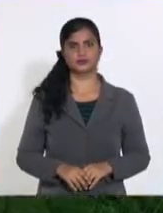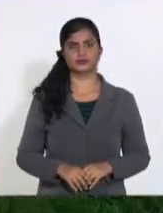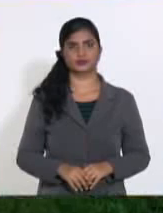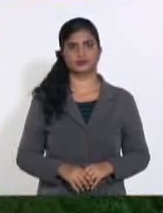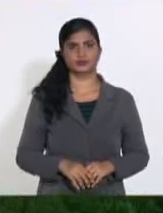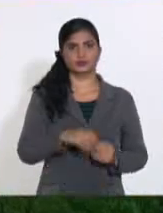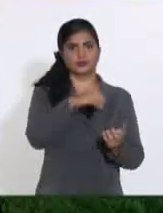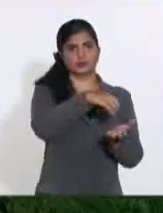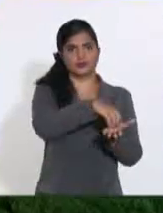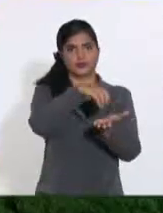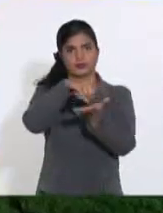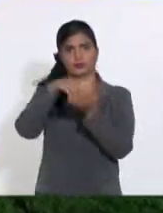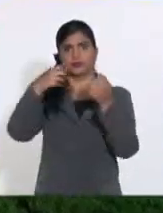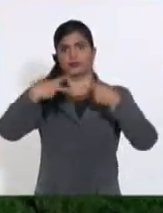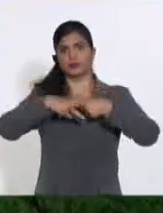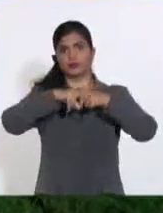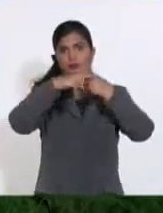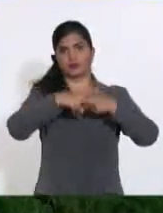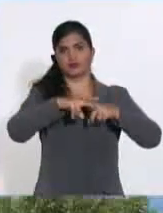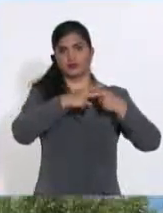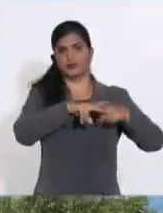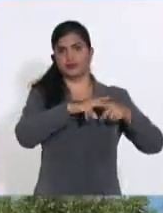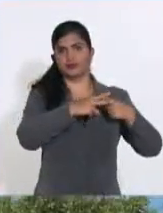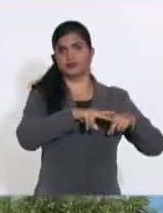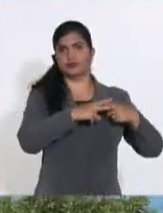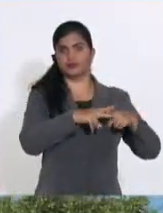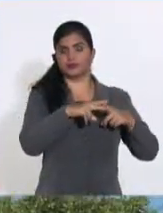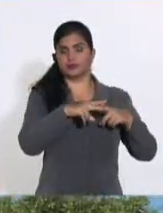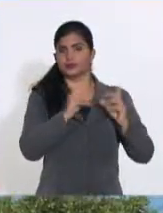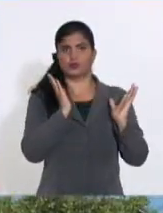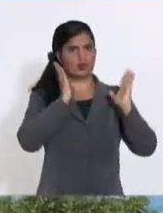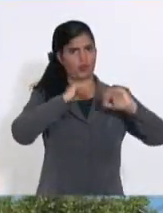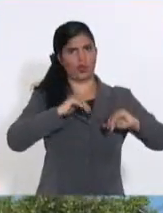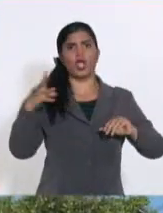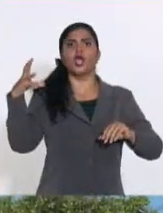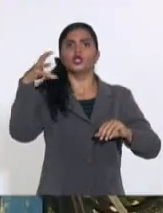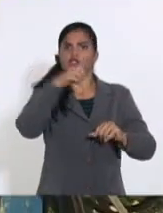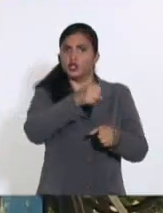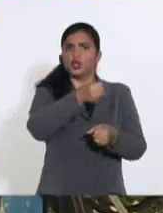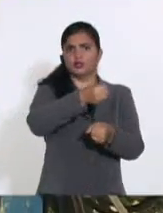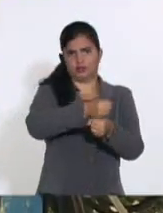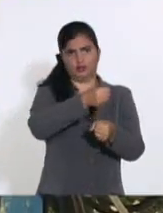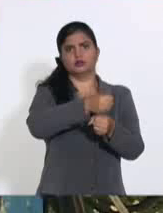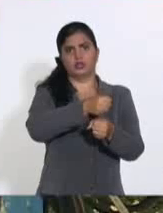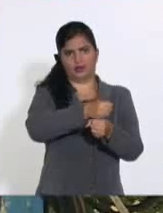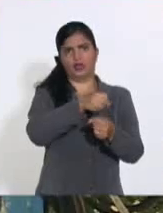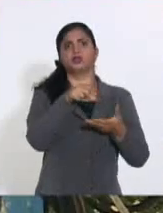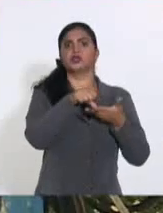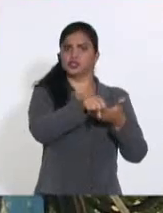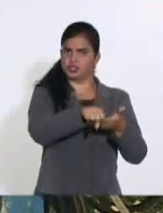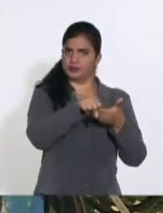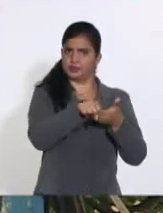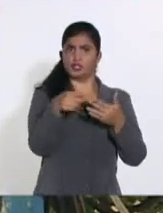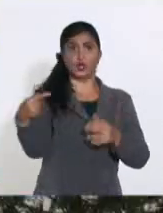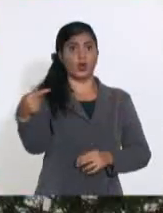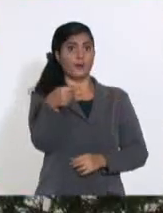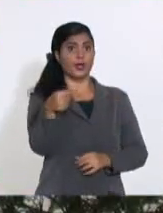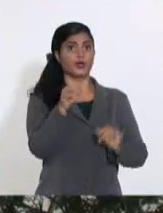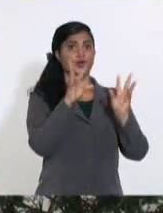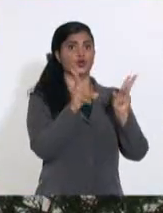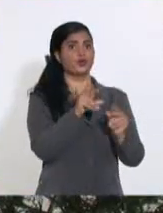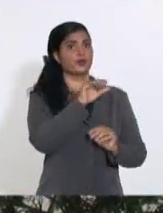en avería o sea tenemos todas las unidades de la generación térmica en servicio con excepción de la unidad número seis